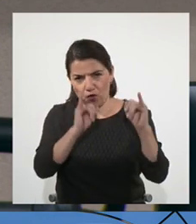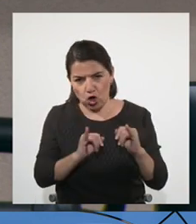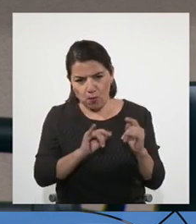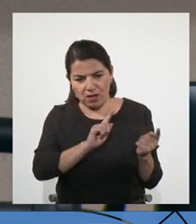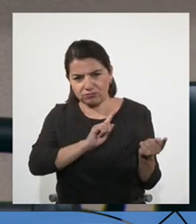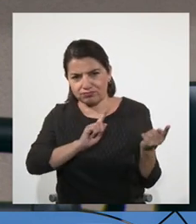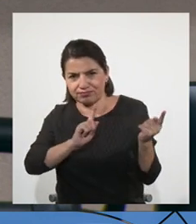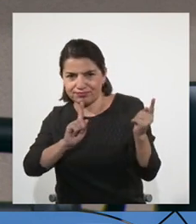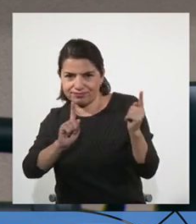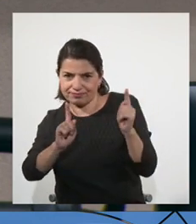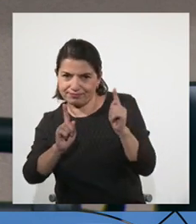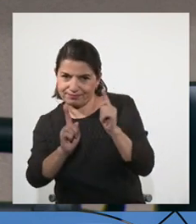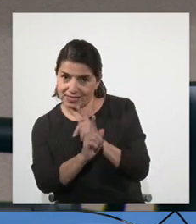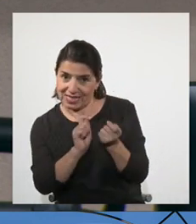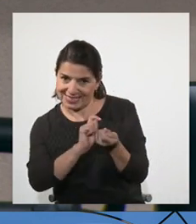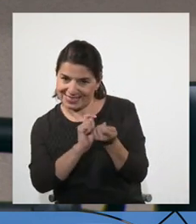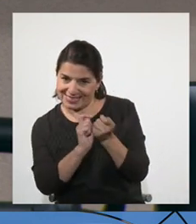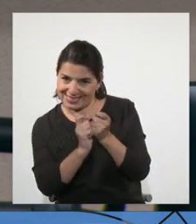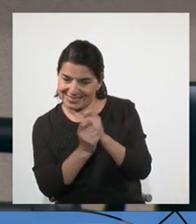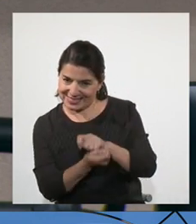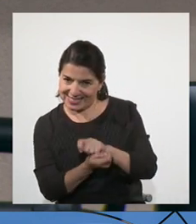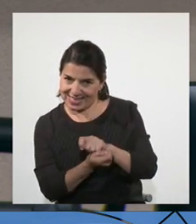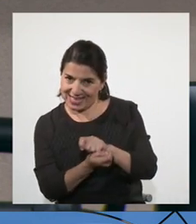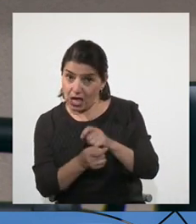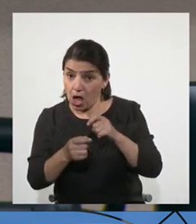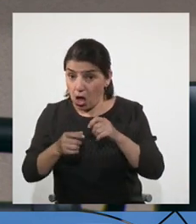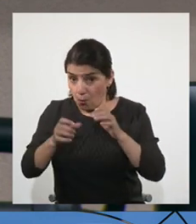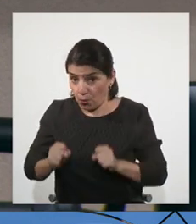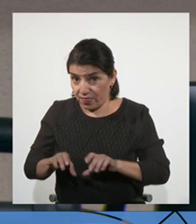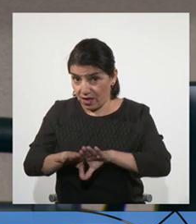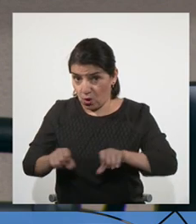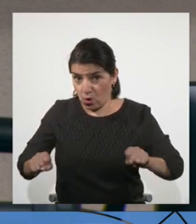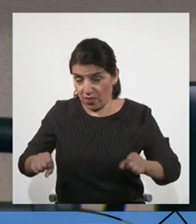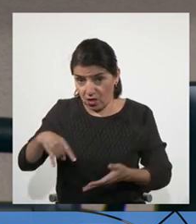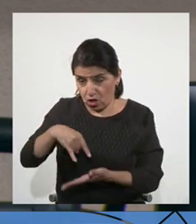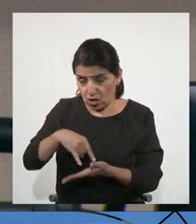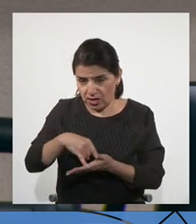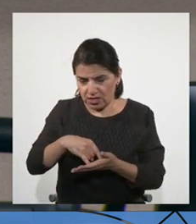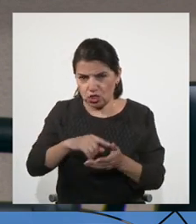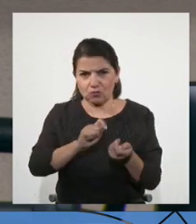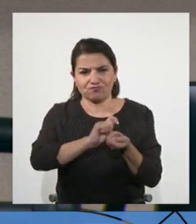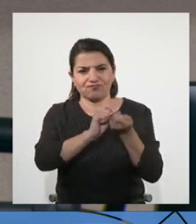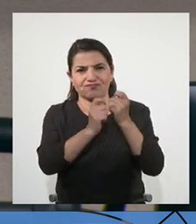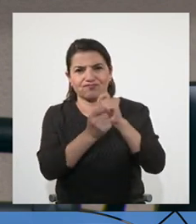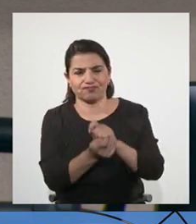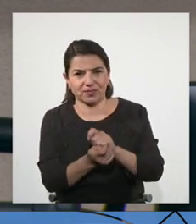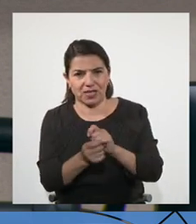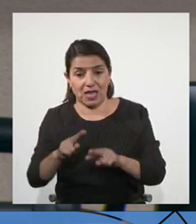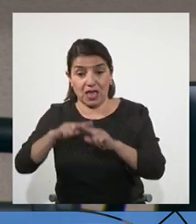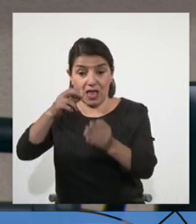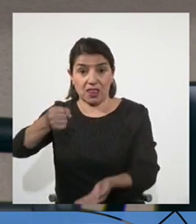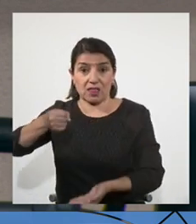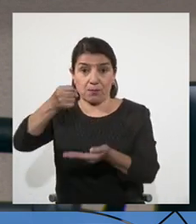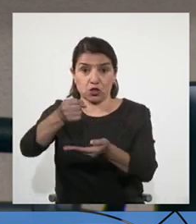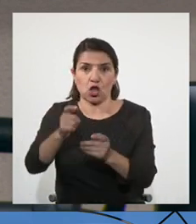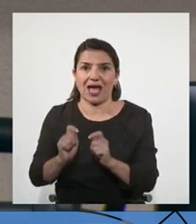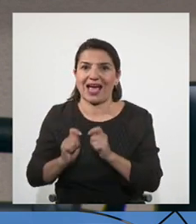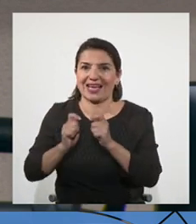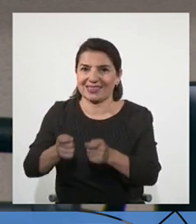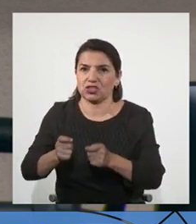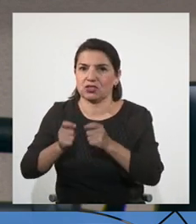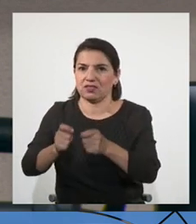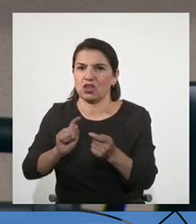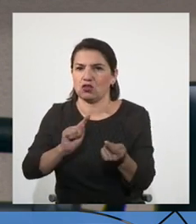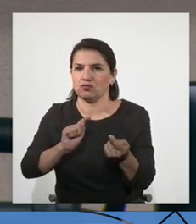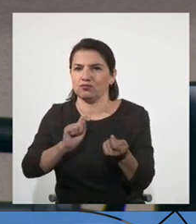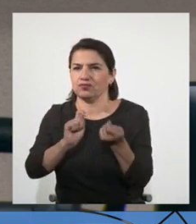acuerdo el Congreso, es ir gastando los recursos en transporte. Eso es algo que efectivamente no debería